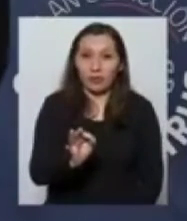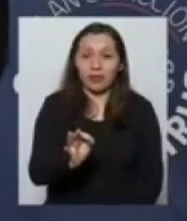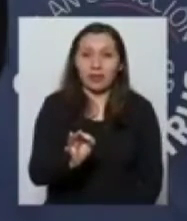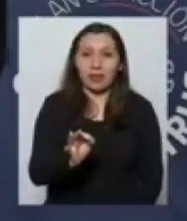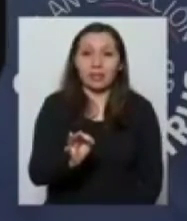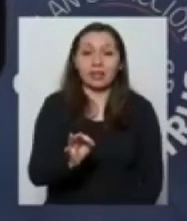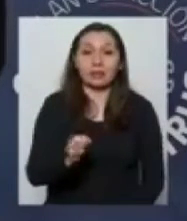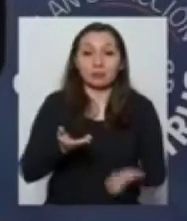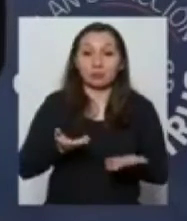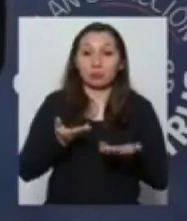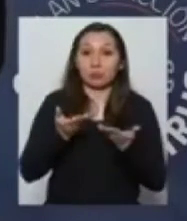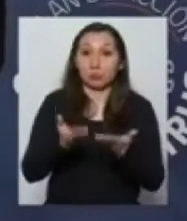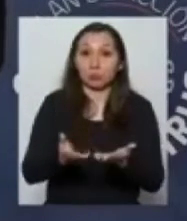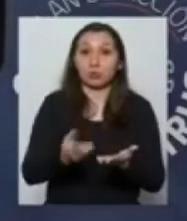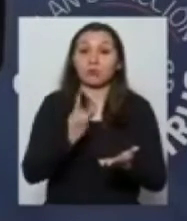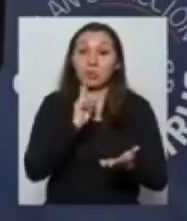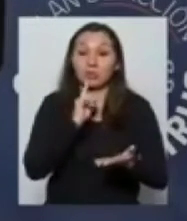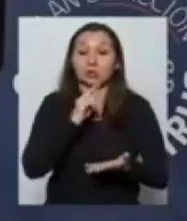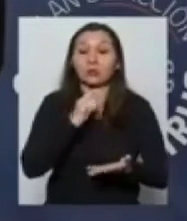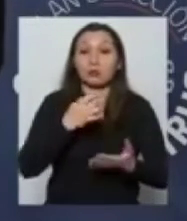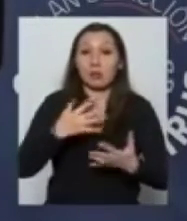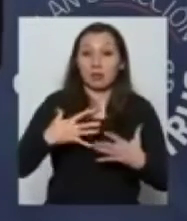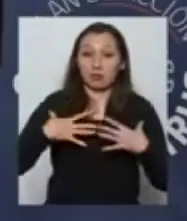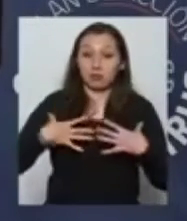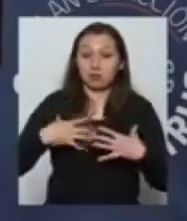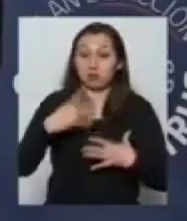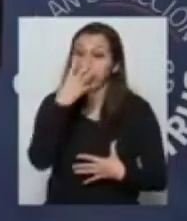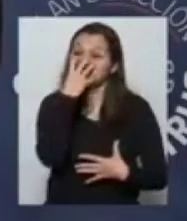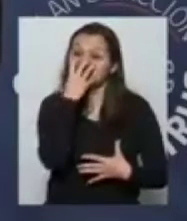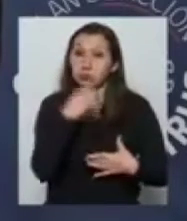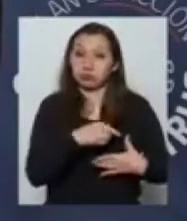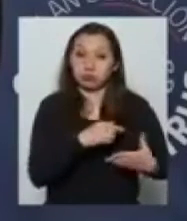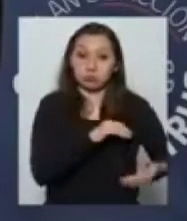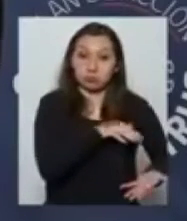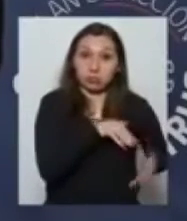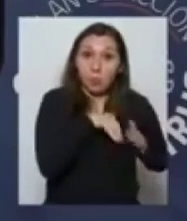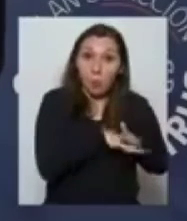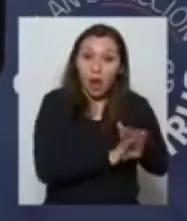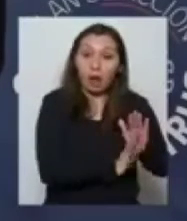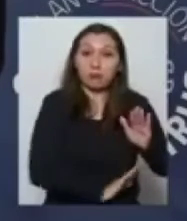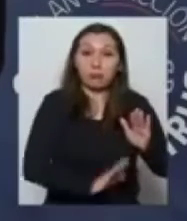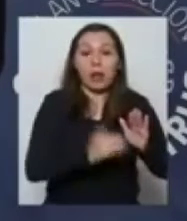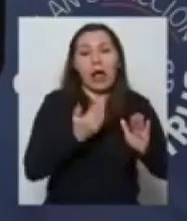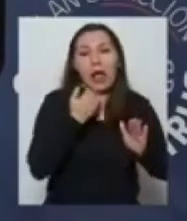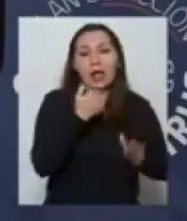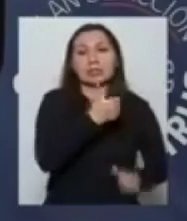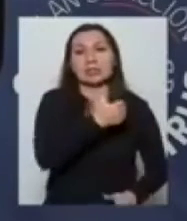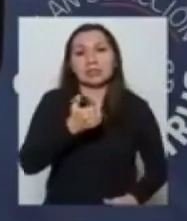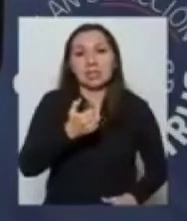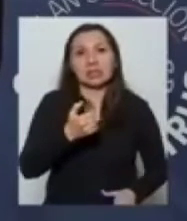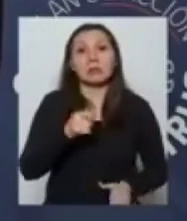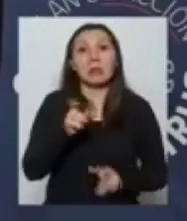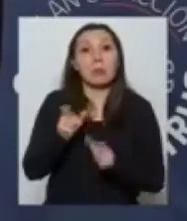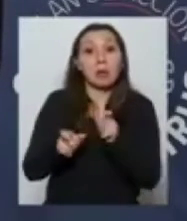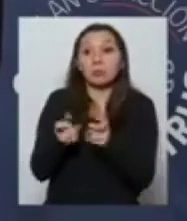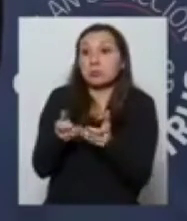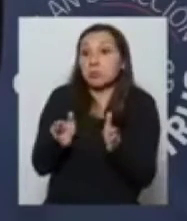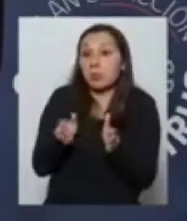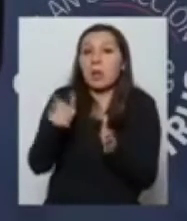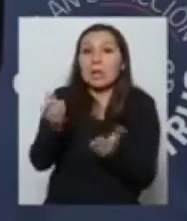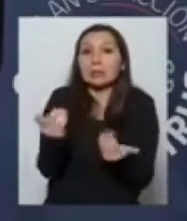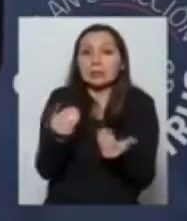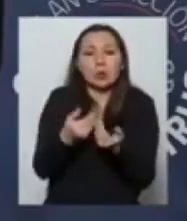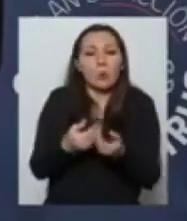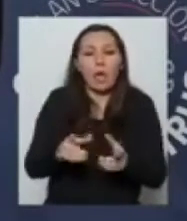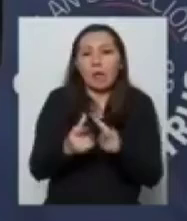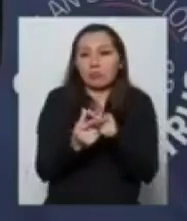la disponibilidad de ventiladores mecánicos es de casi 600 para quien lo necesite a lo largo